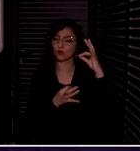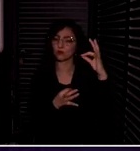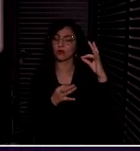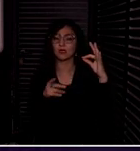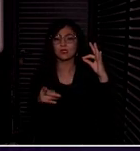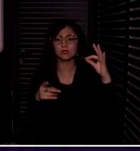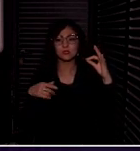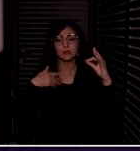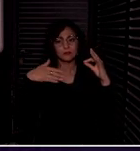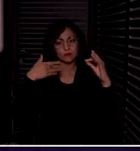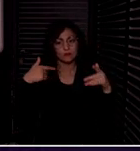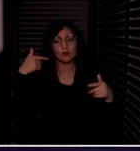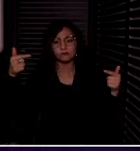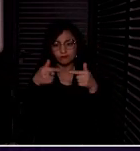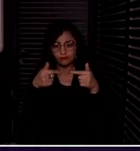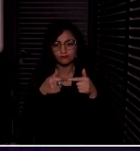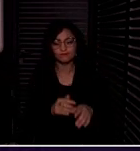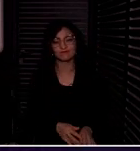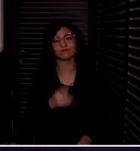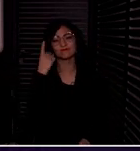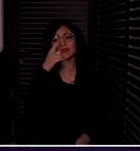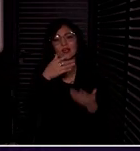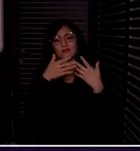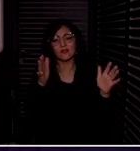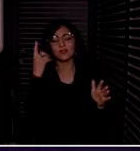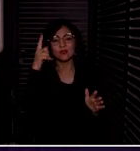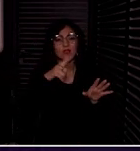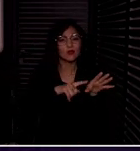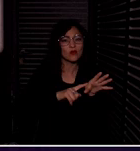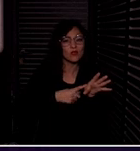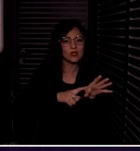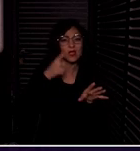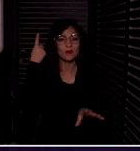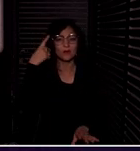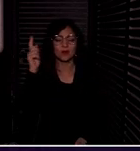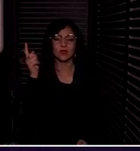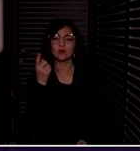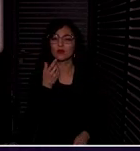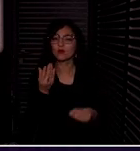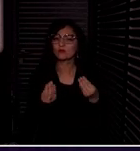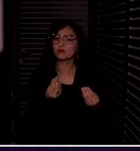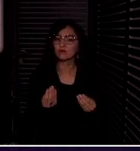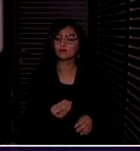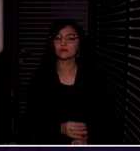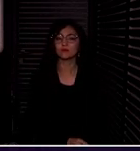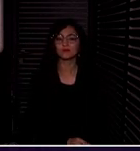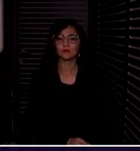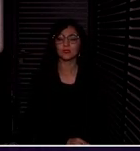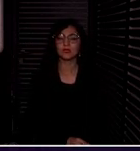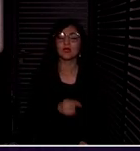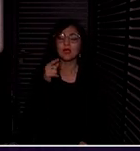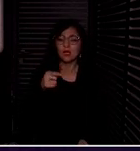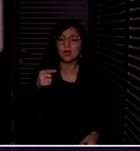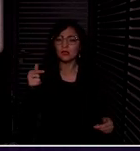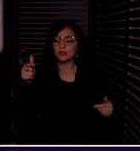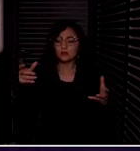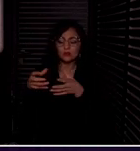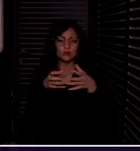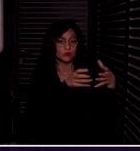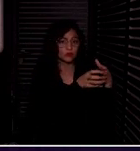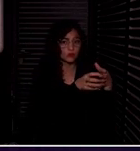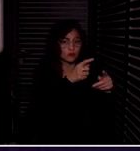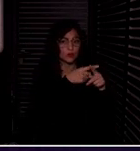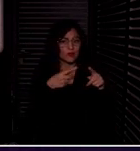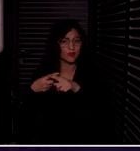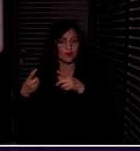convergencia parece lógico, ¿no? La está viendo ya, tecnológicamente al menos, se está dando. Mayor convergencia de medios, se está dando